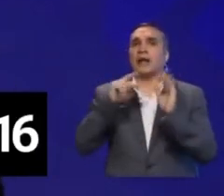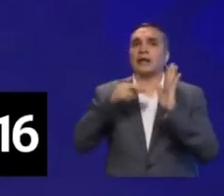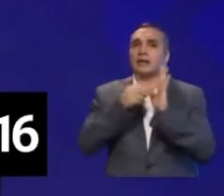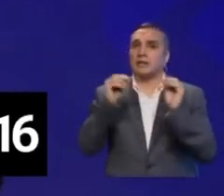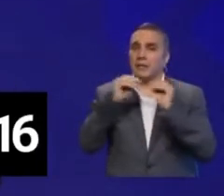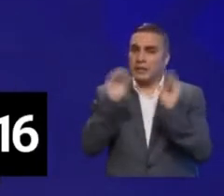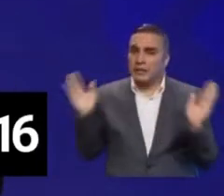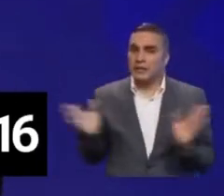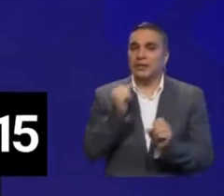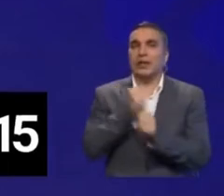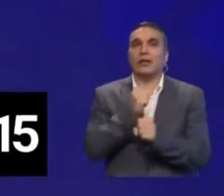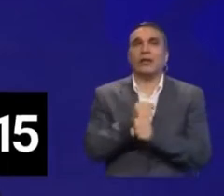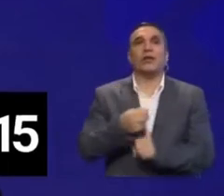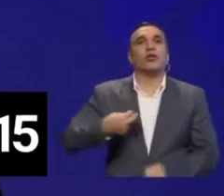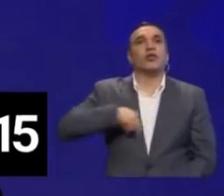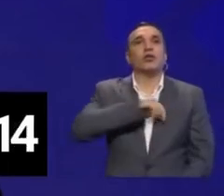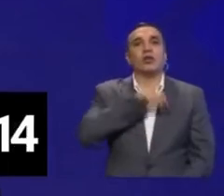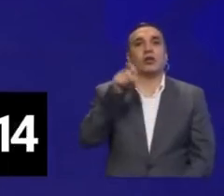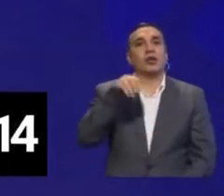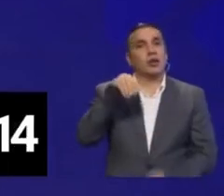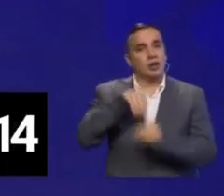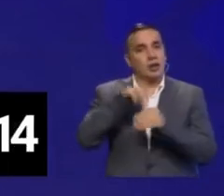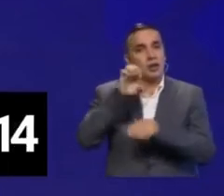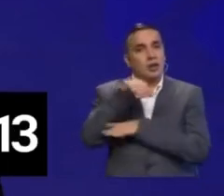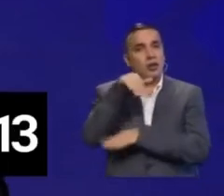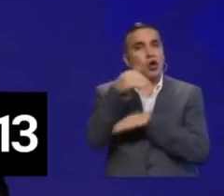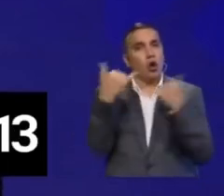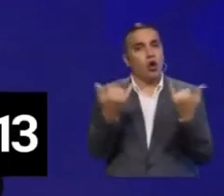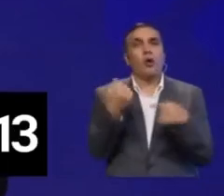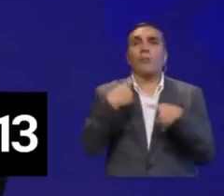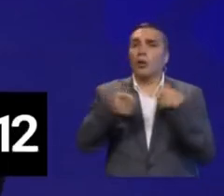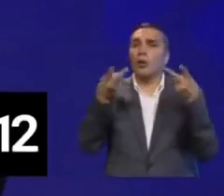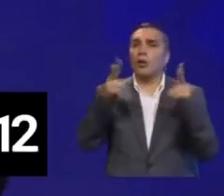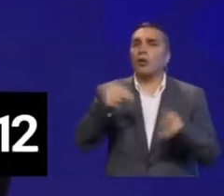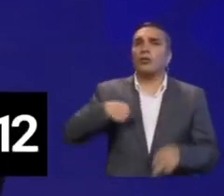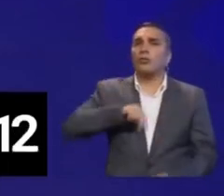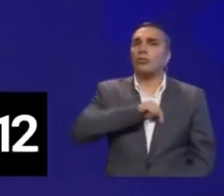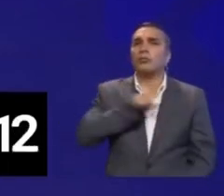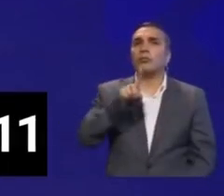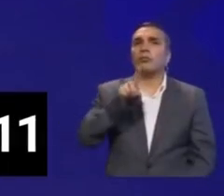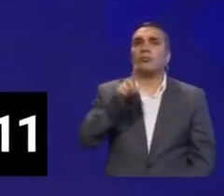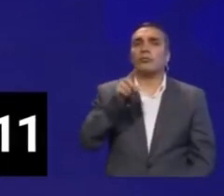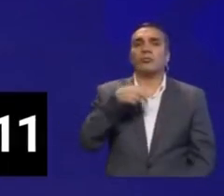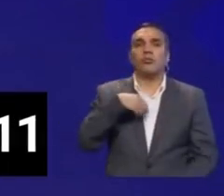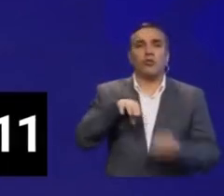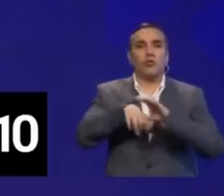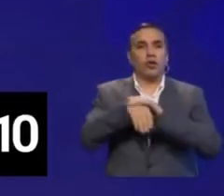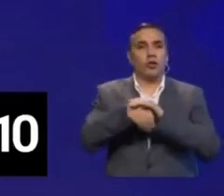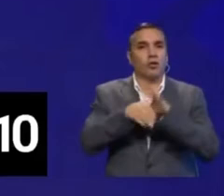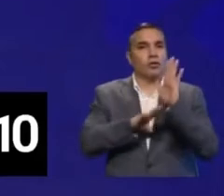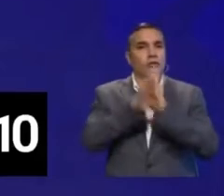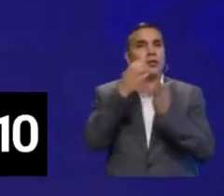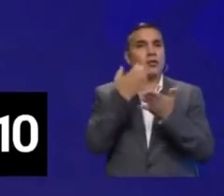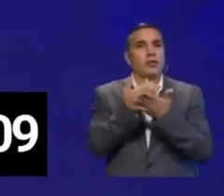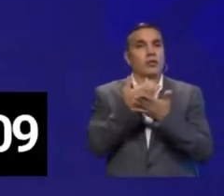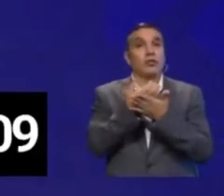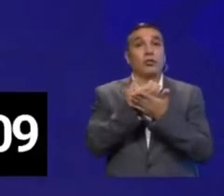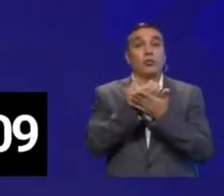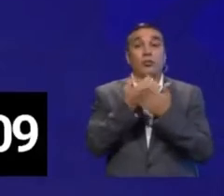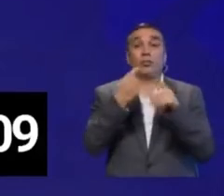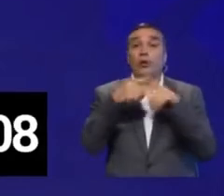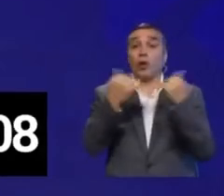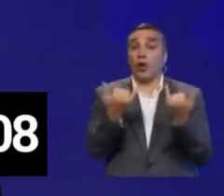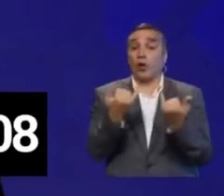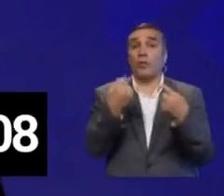empleo. Eso necesitamos hoy día en el Ecuador. Pero también vamos a generar un fondo de reactivación económica en el momento actual,